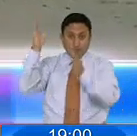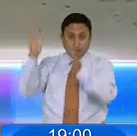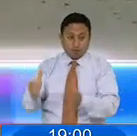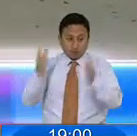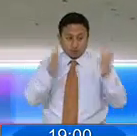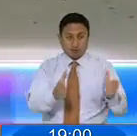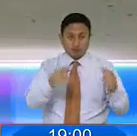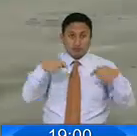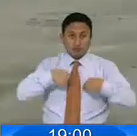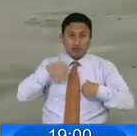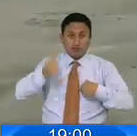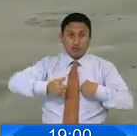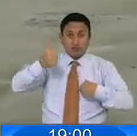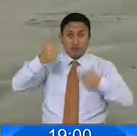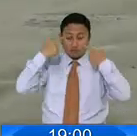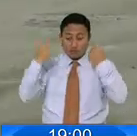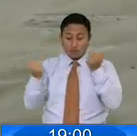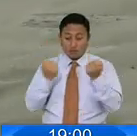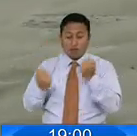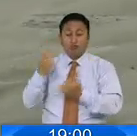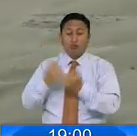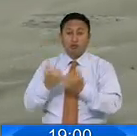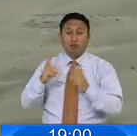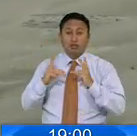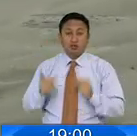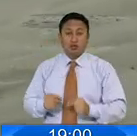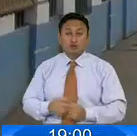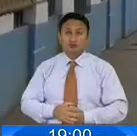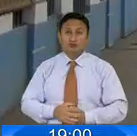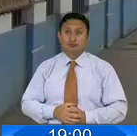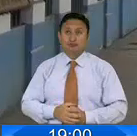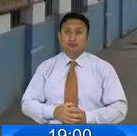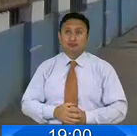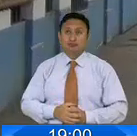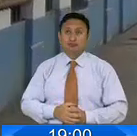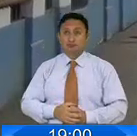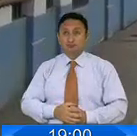controlar la crisis sanitaria en cada cantón. En Quito informó Álvaro Terán.